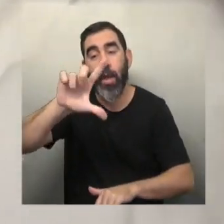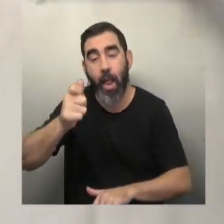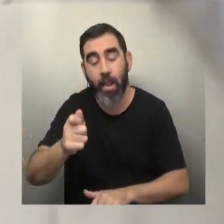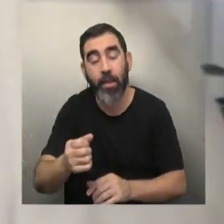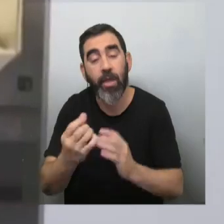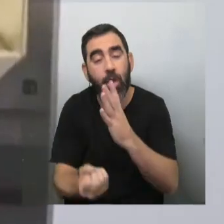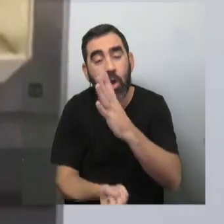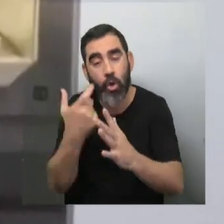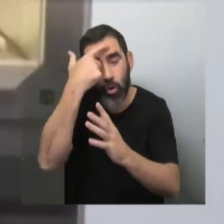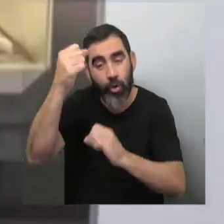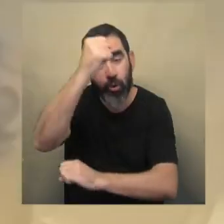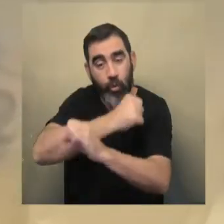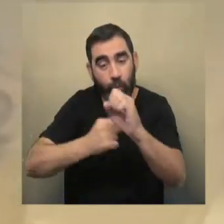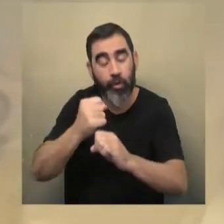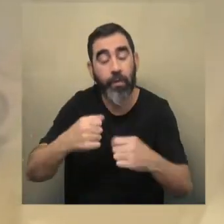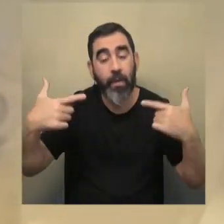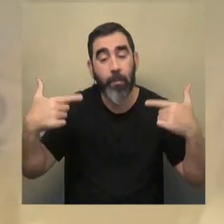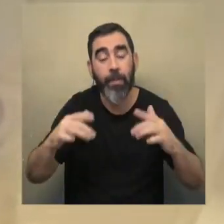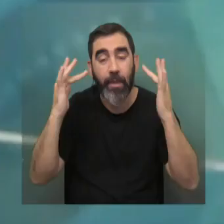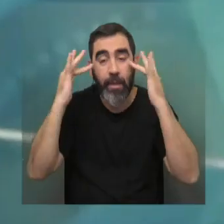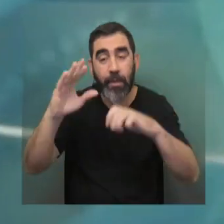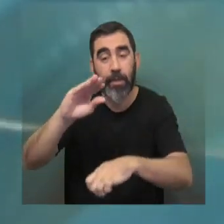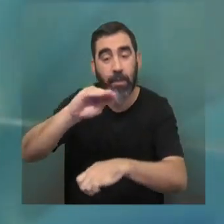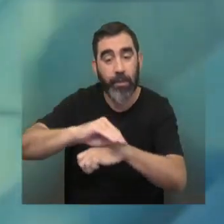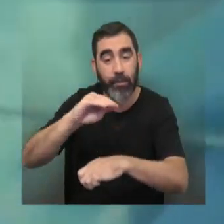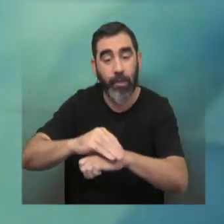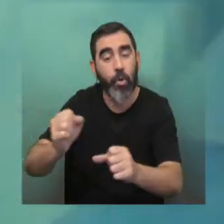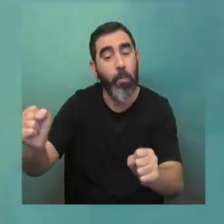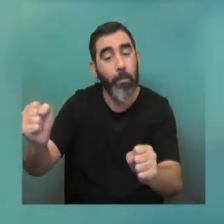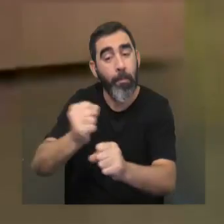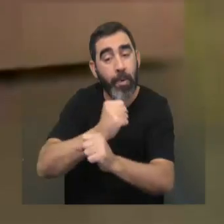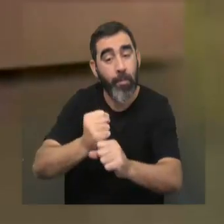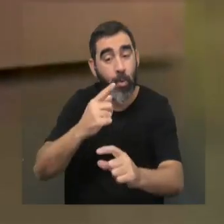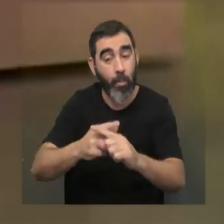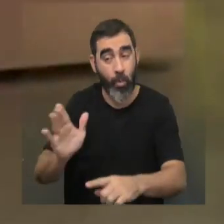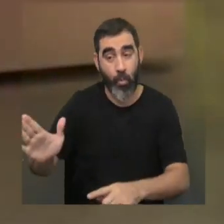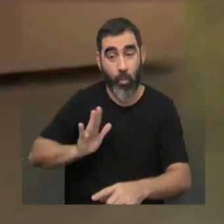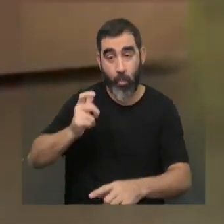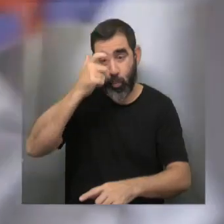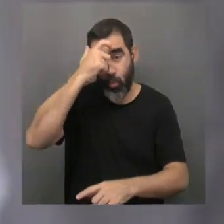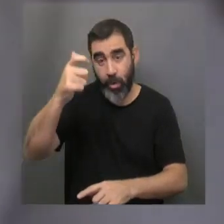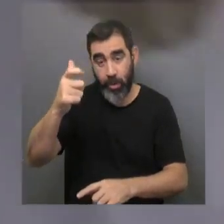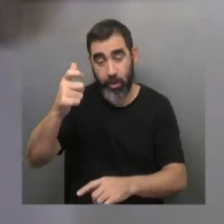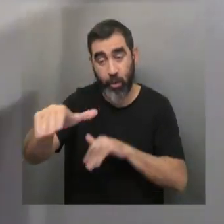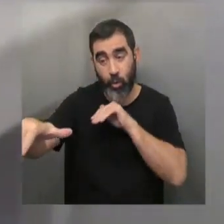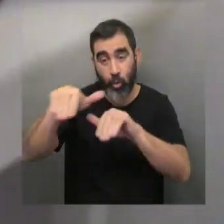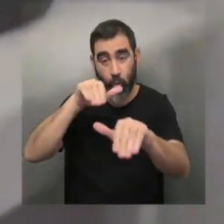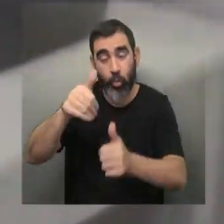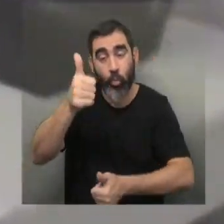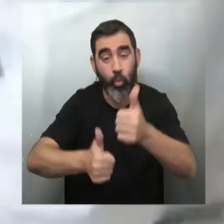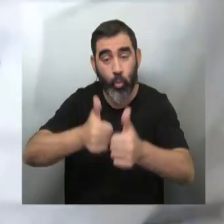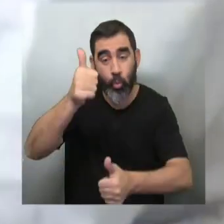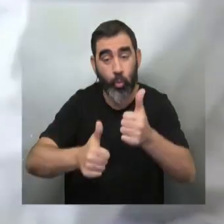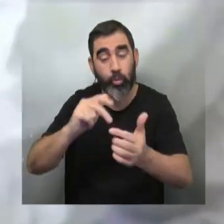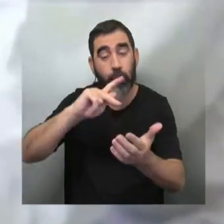Innovación, Ciencia y Tecnología del Ministerio de Educación y Cultura. El premio por las mujeres en la ciencia llama a concurso para seleccionar un